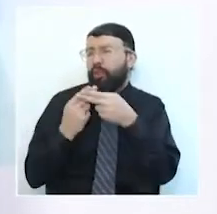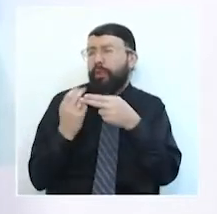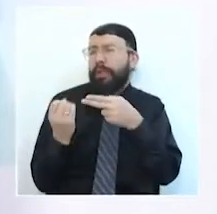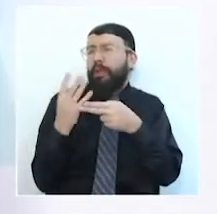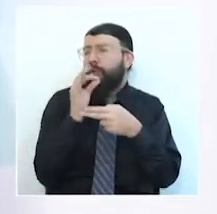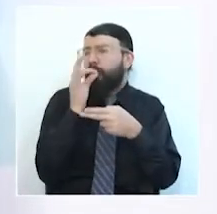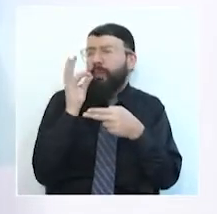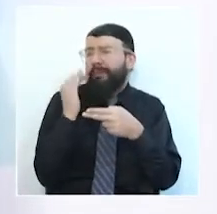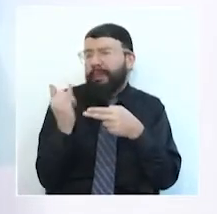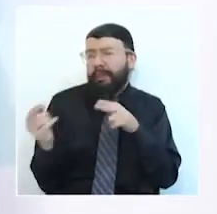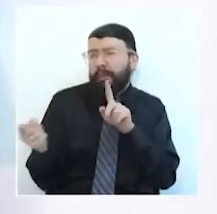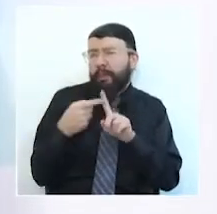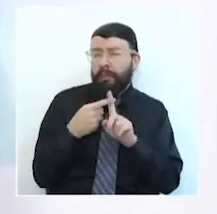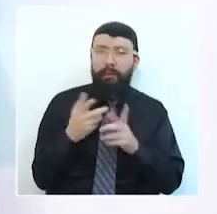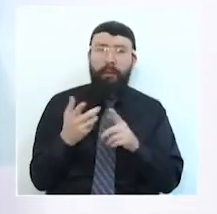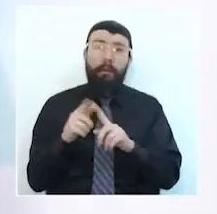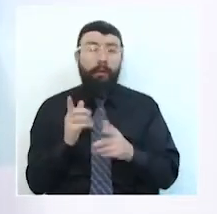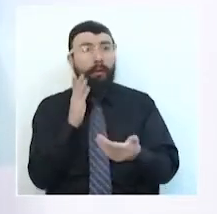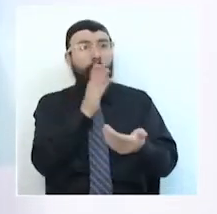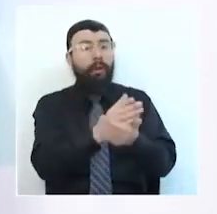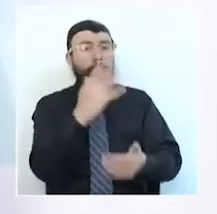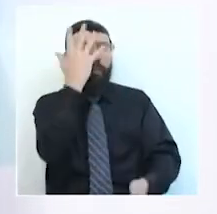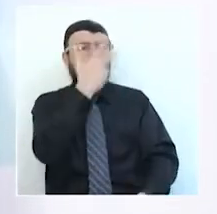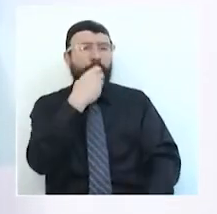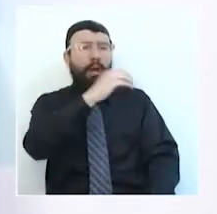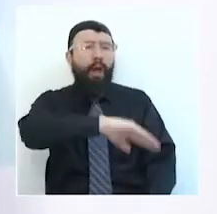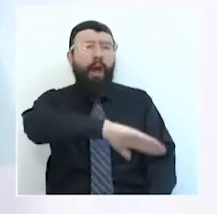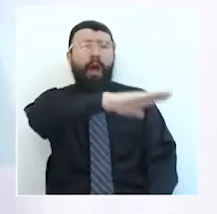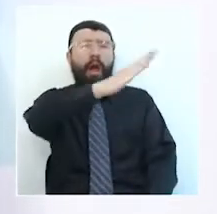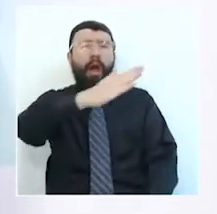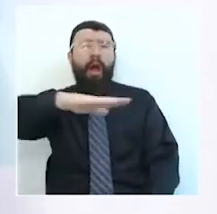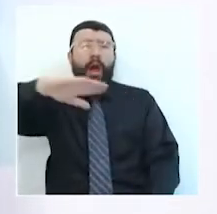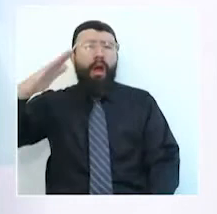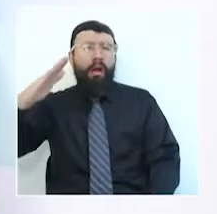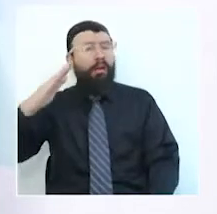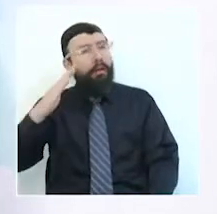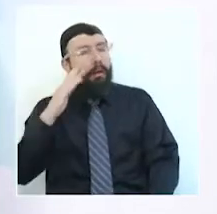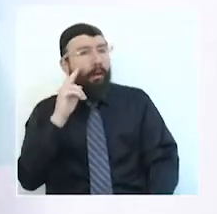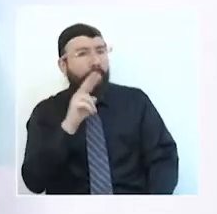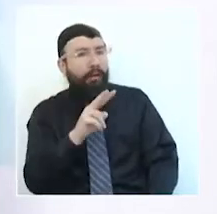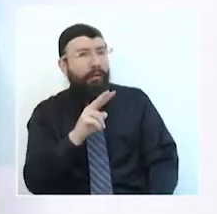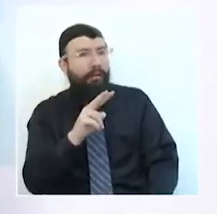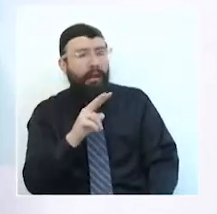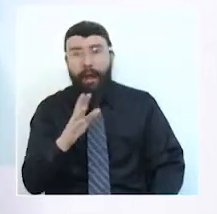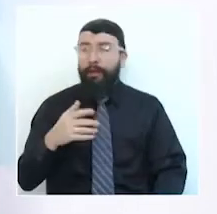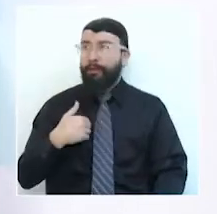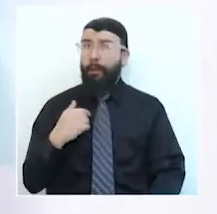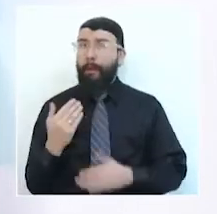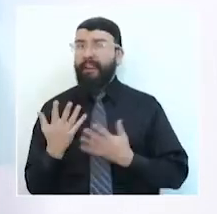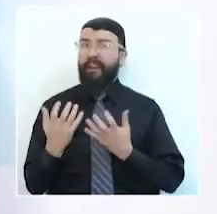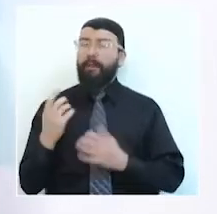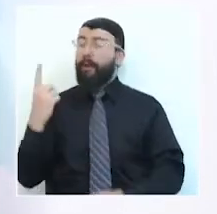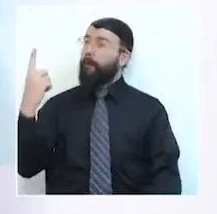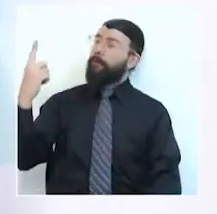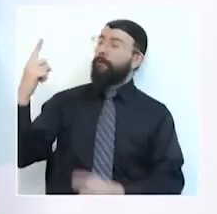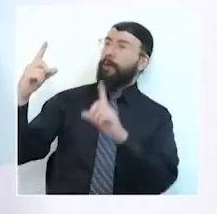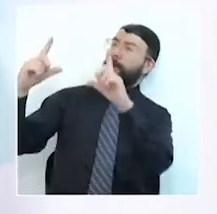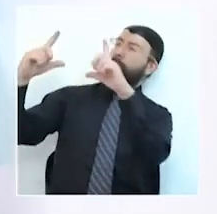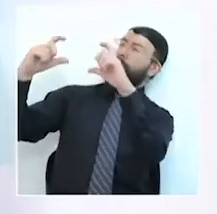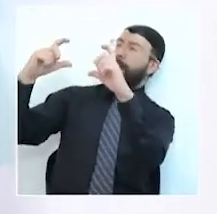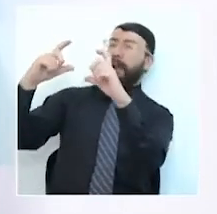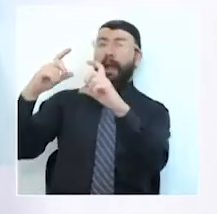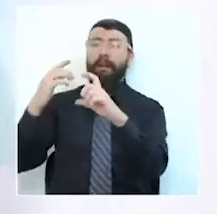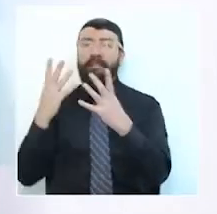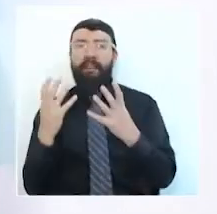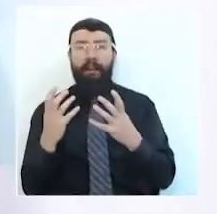a un lugar con un paisaje maravilloso y lo que primero que hace es pensar cómo me hago el self y para publicarla después en redes